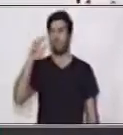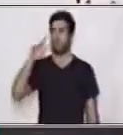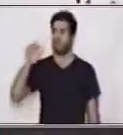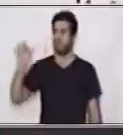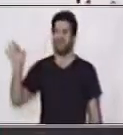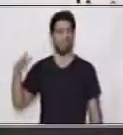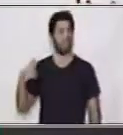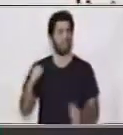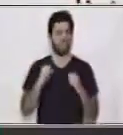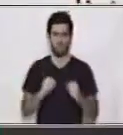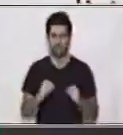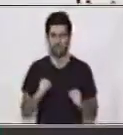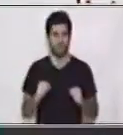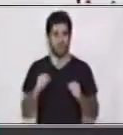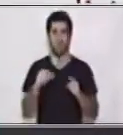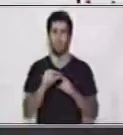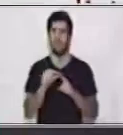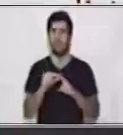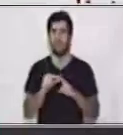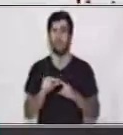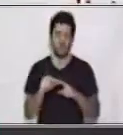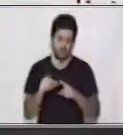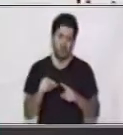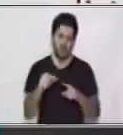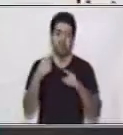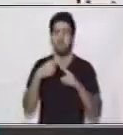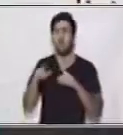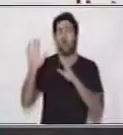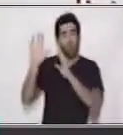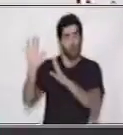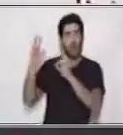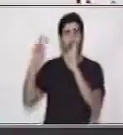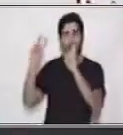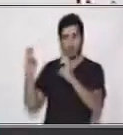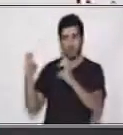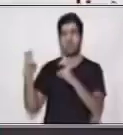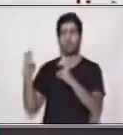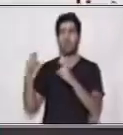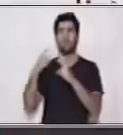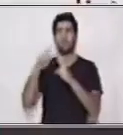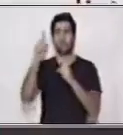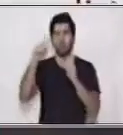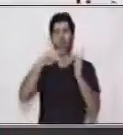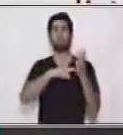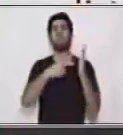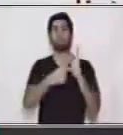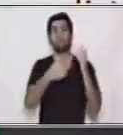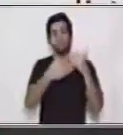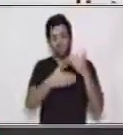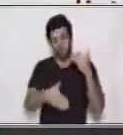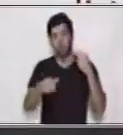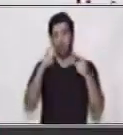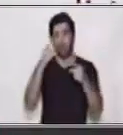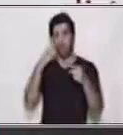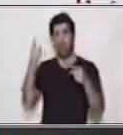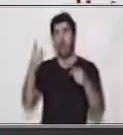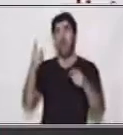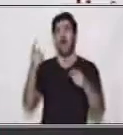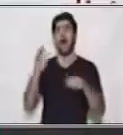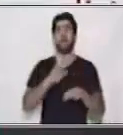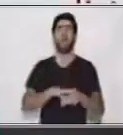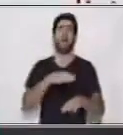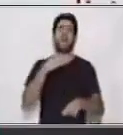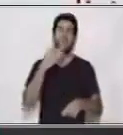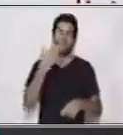han puesto en el estudio de la lengua, pero en sí su definición o cómo las usamos, verás que es lo más sencillo y que